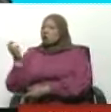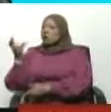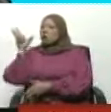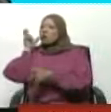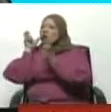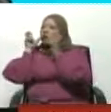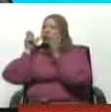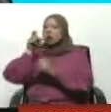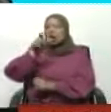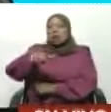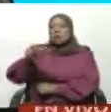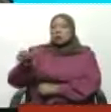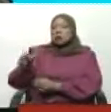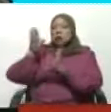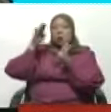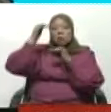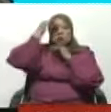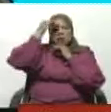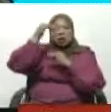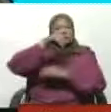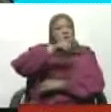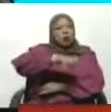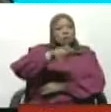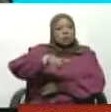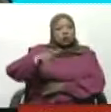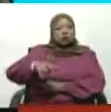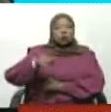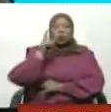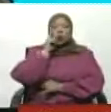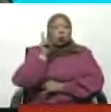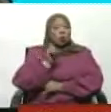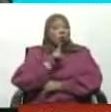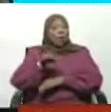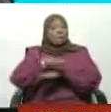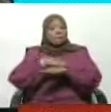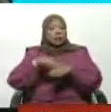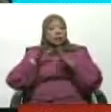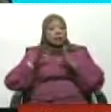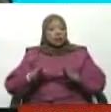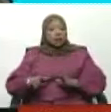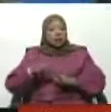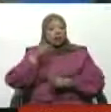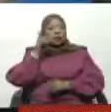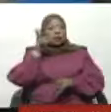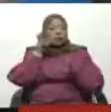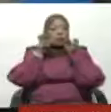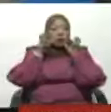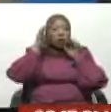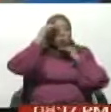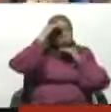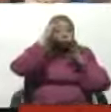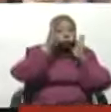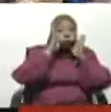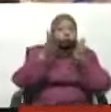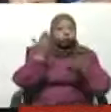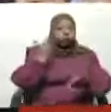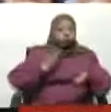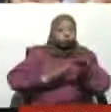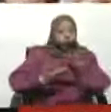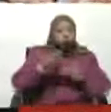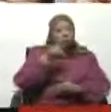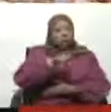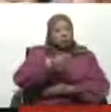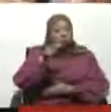a la gente. El ministro tiene que estar pateando las calles, escuchando a la gente, conversando con la